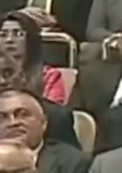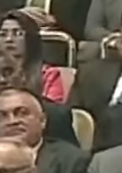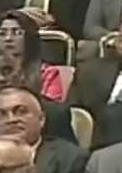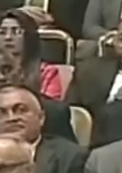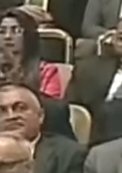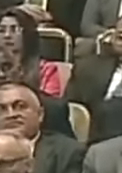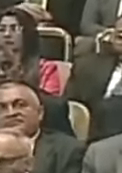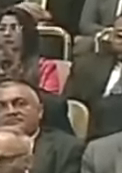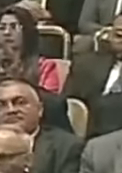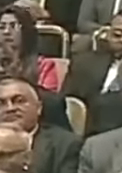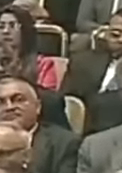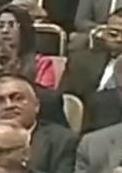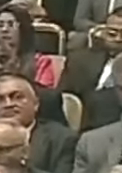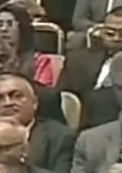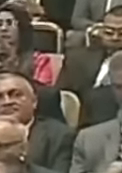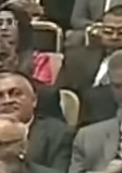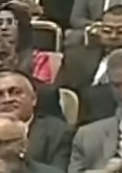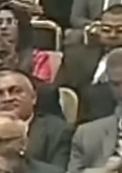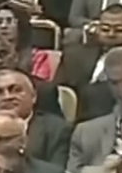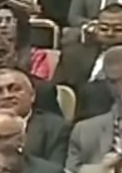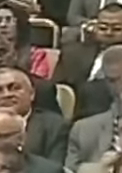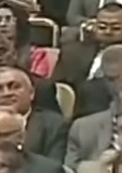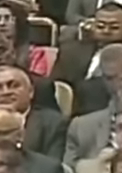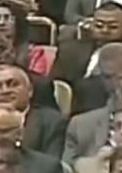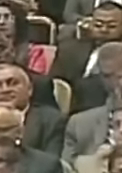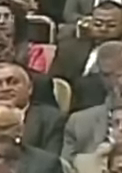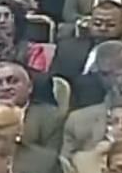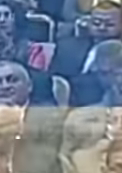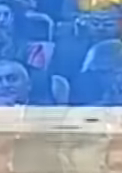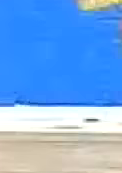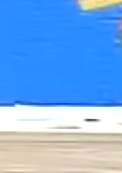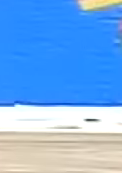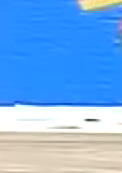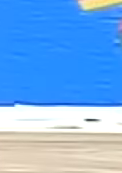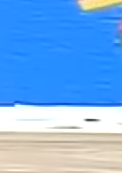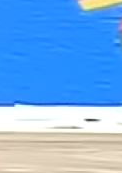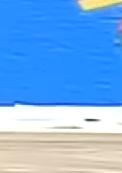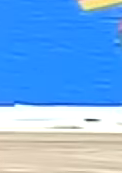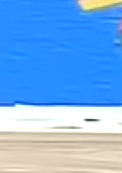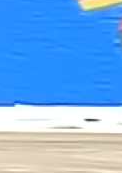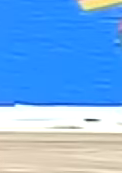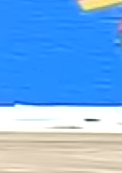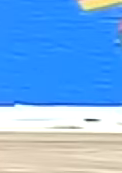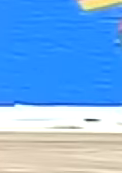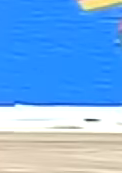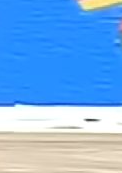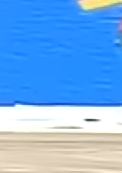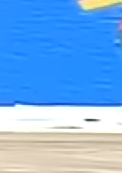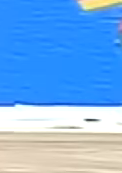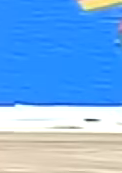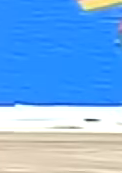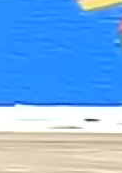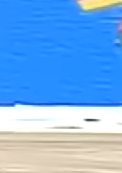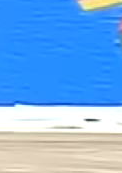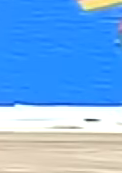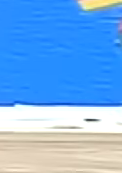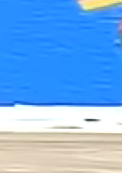llamaron, los andinos, restauradora, corrijo, la Revolución